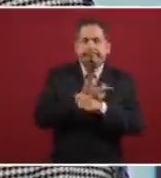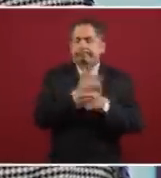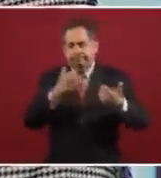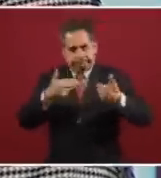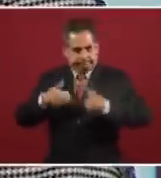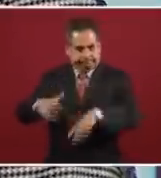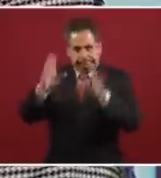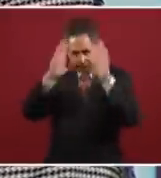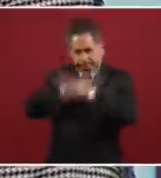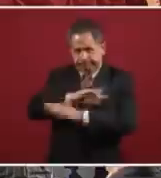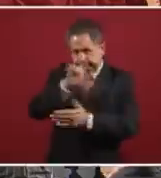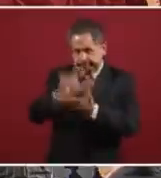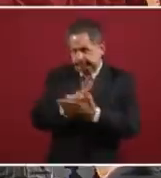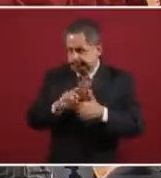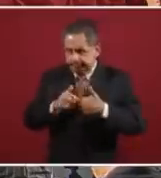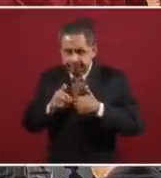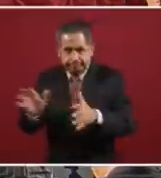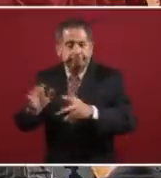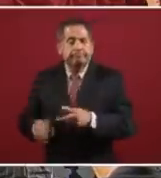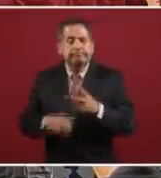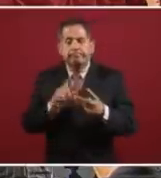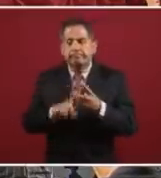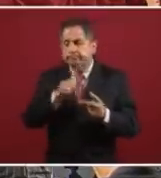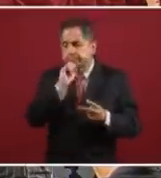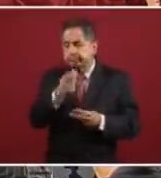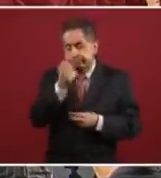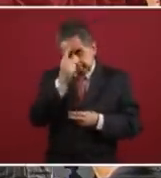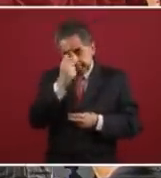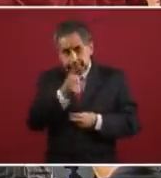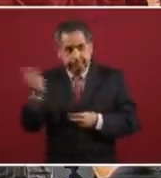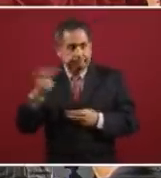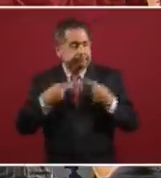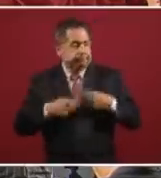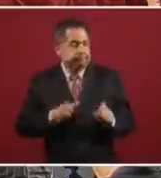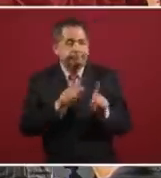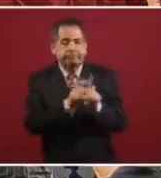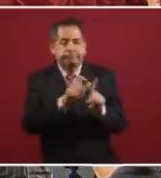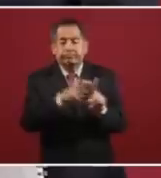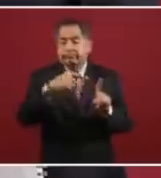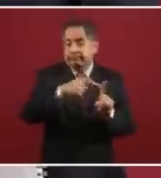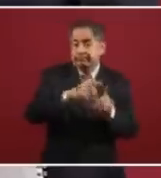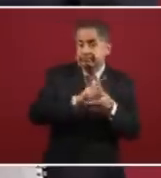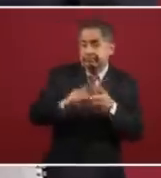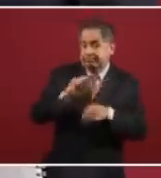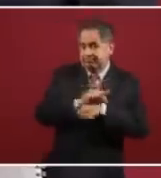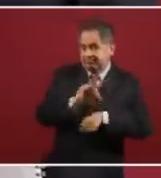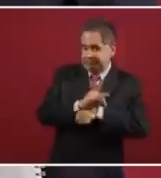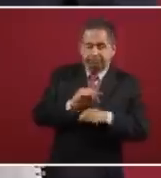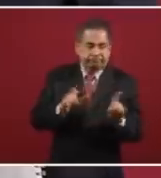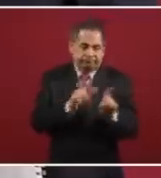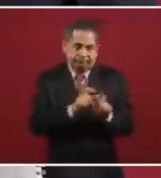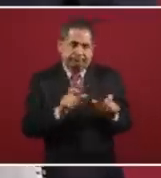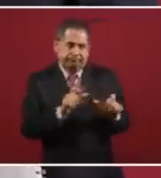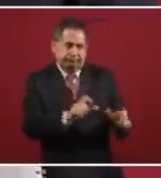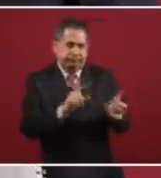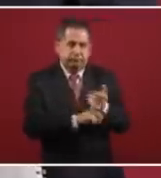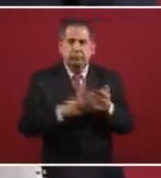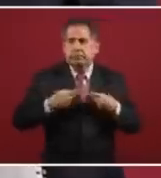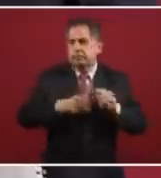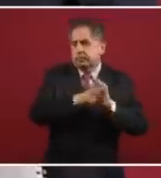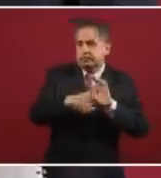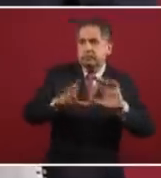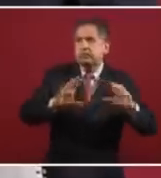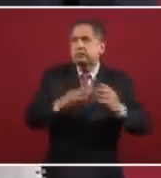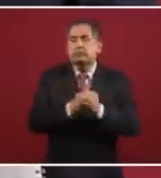amnistía. También del mecanismo para la protección de personas defensoras de derechos humanos y de periodistas. Actualmente tenemos más